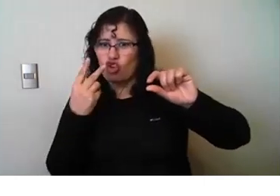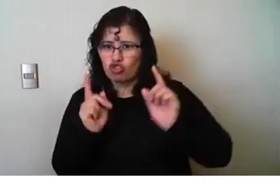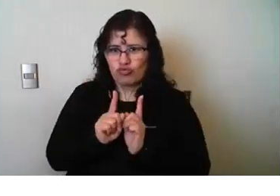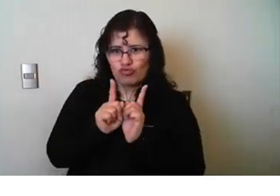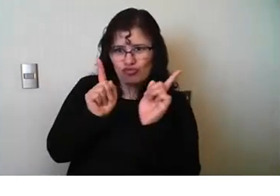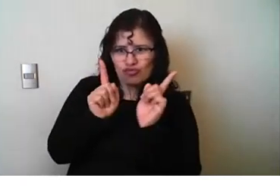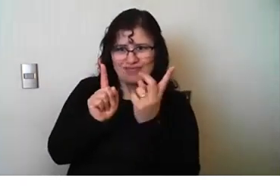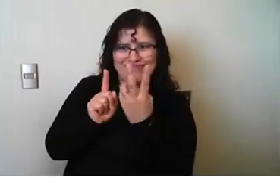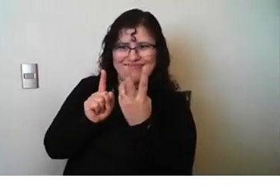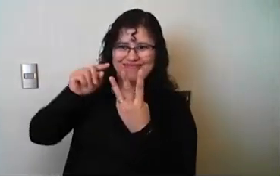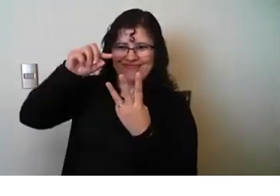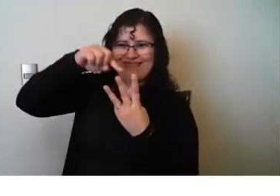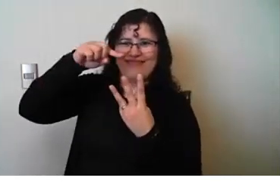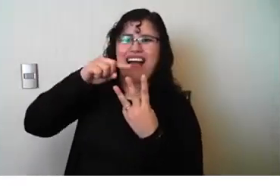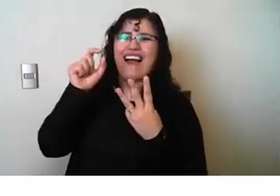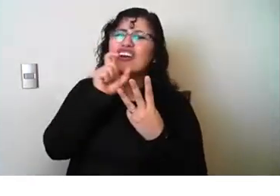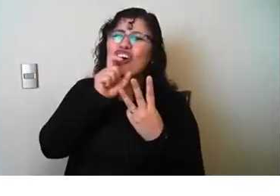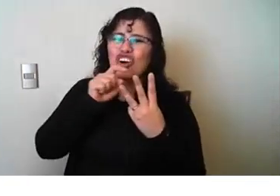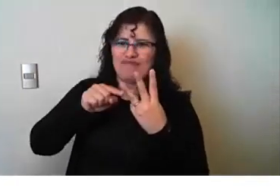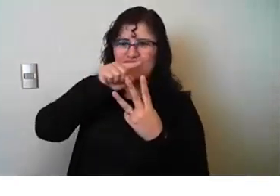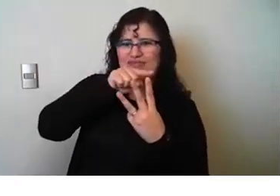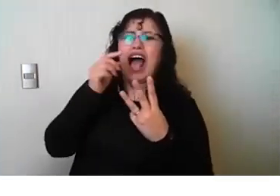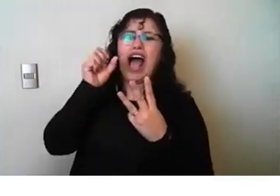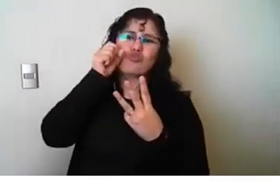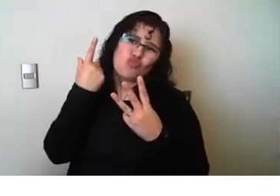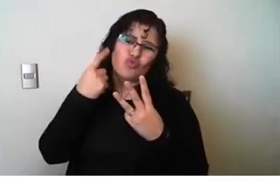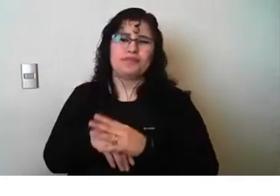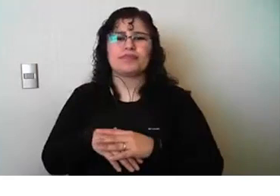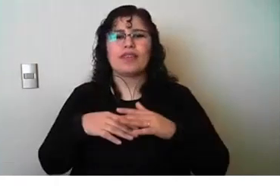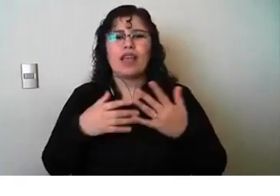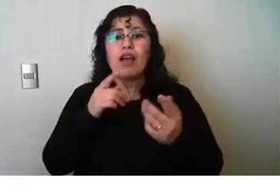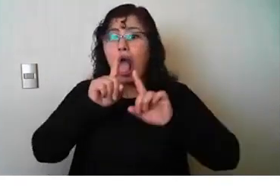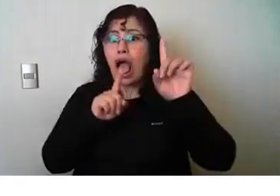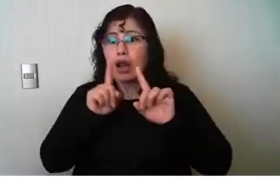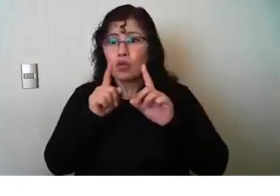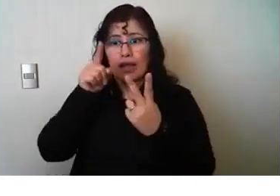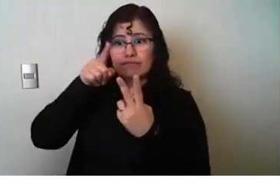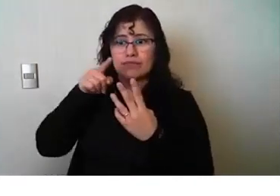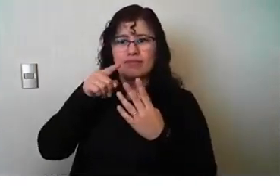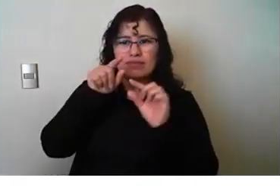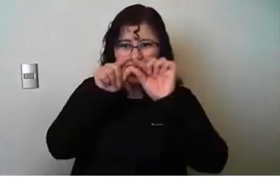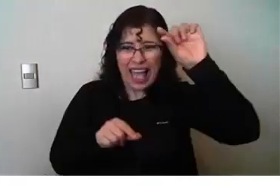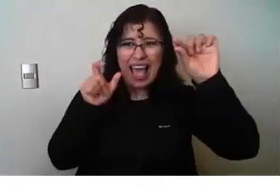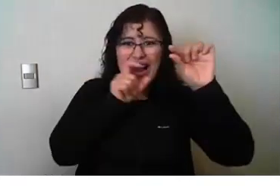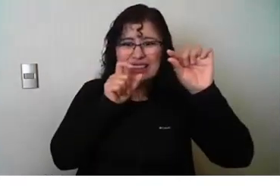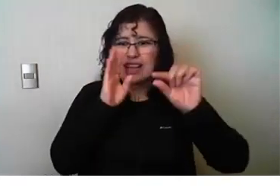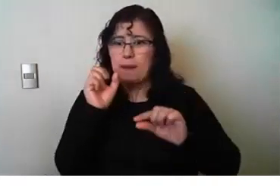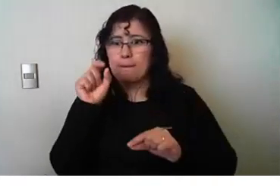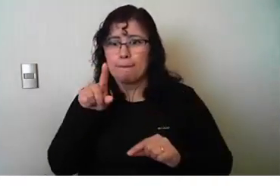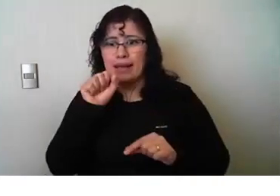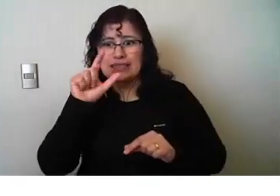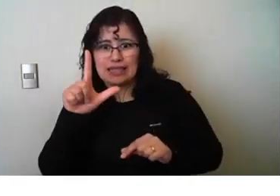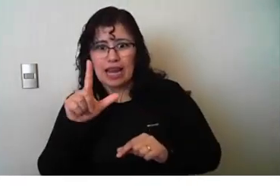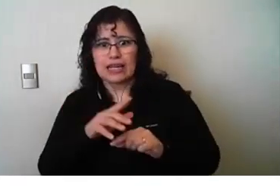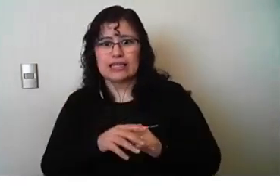que están drenando. Hay algunas arterias que destacan, como la arteria basal y la